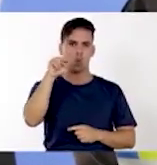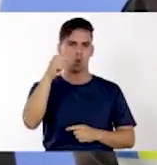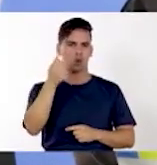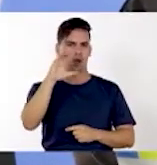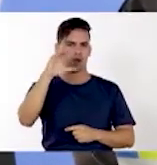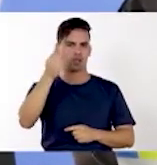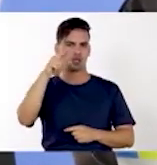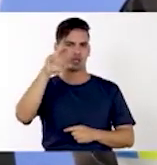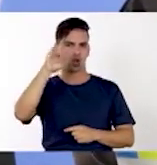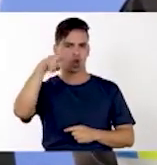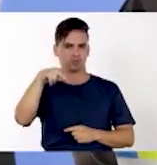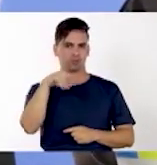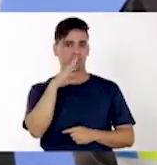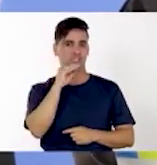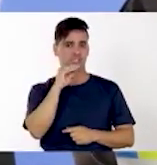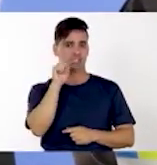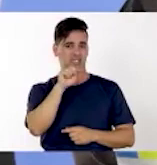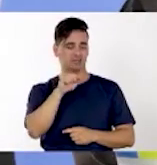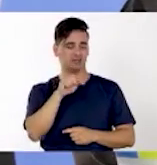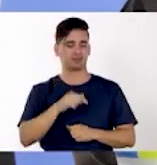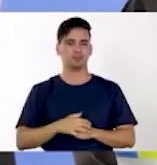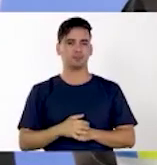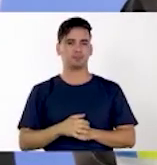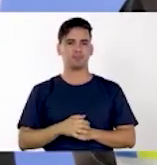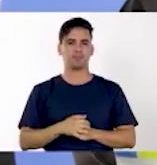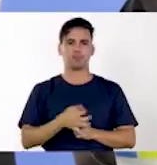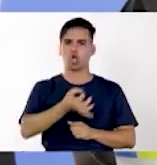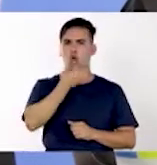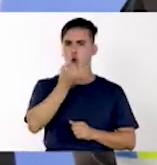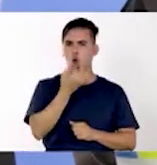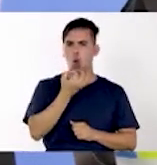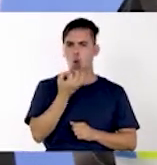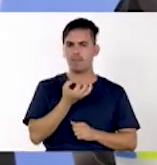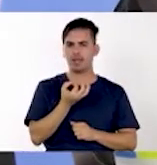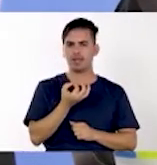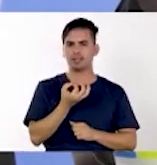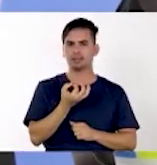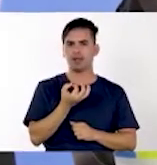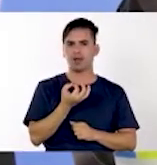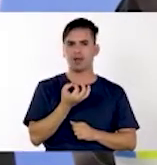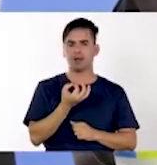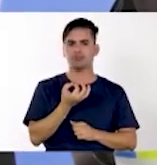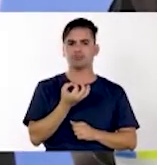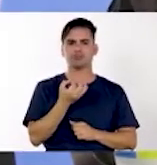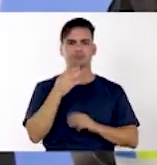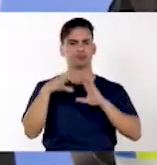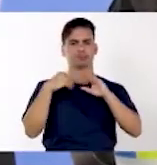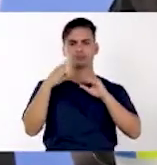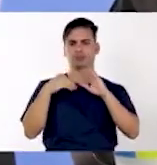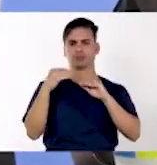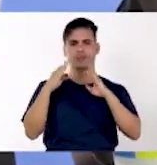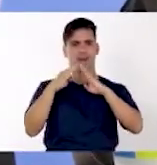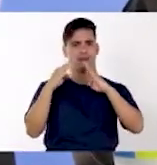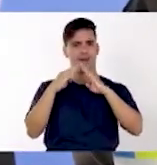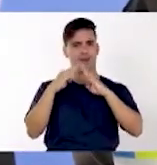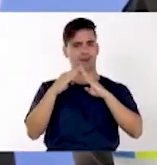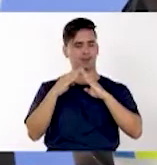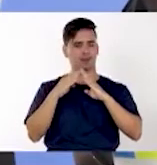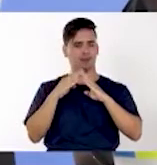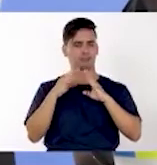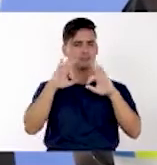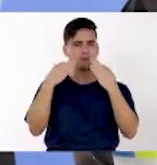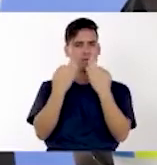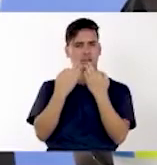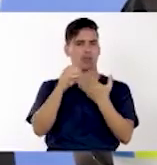brevemente con tus compañeros el contenido del texto, te doy una canción. Ustedes no lo van a comentar con sus compañeros, lo van a